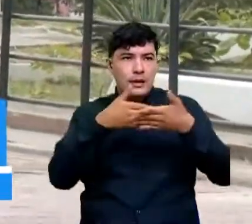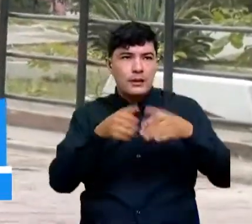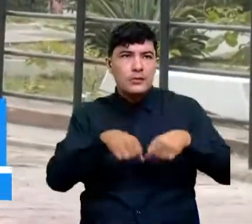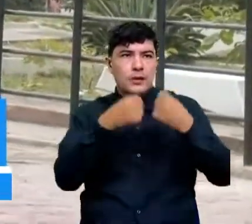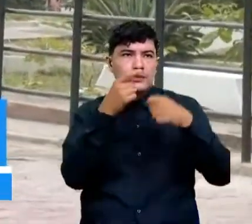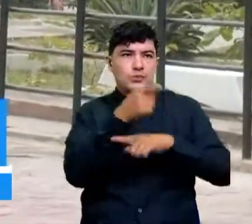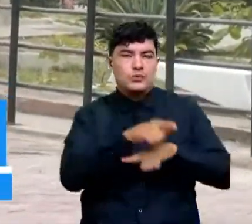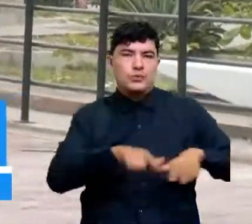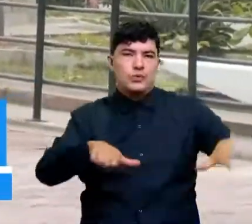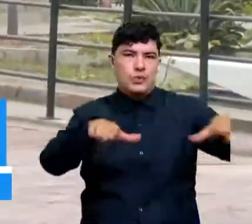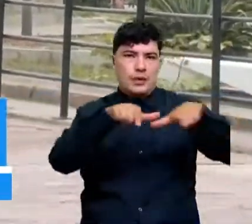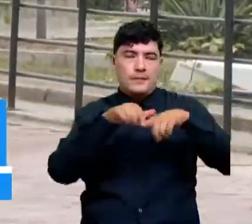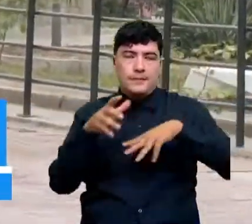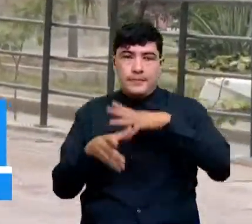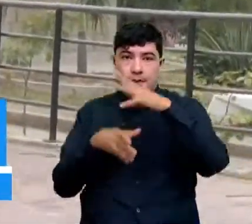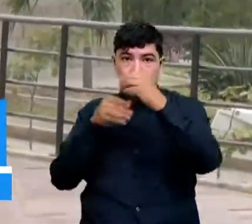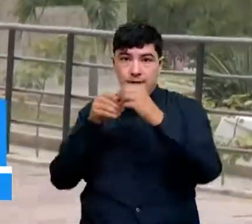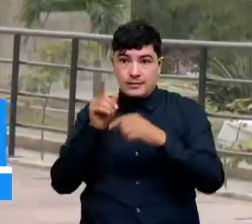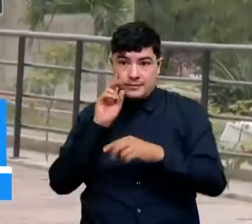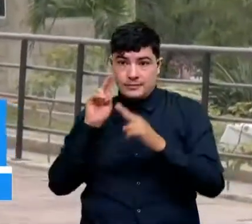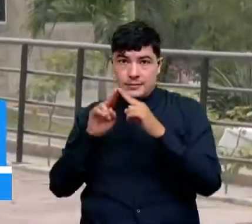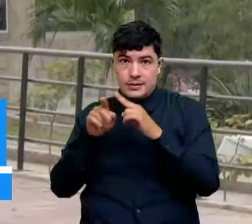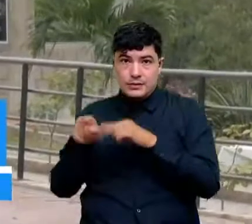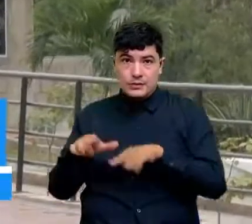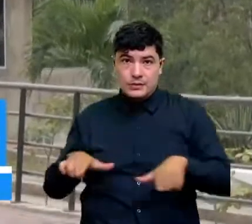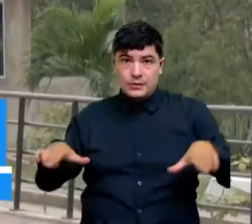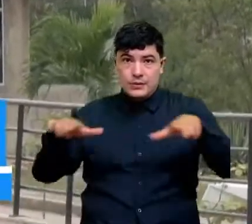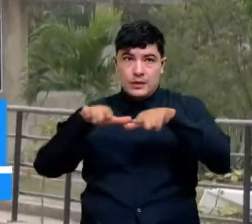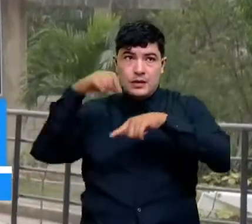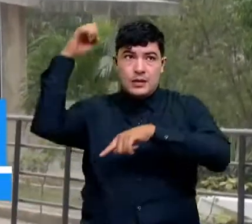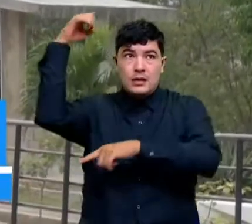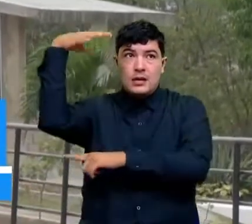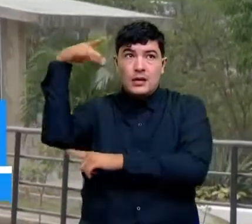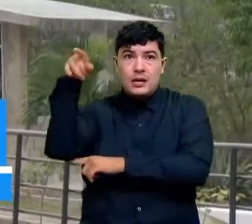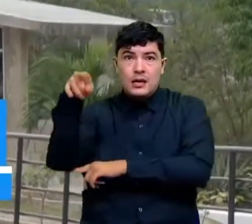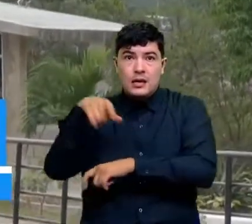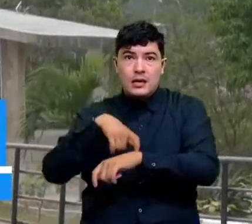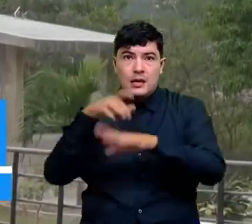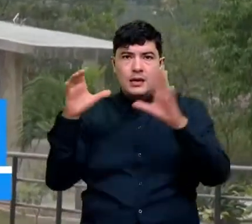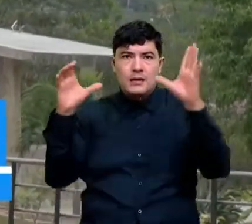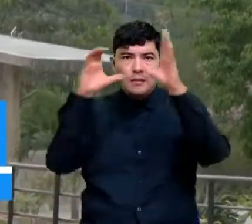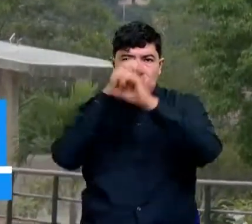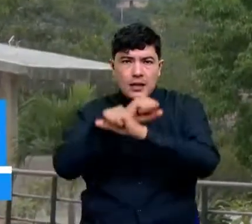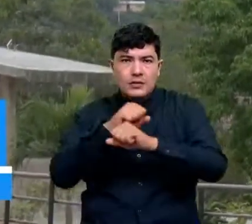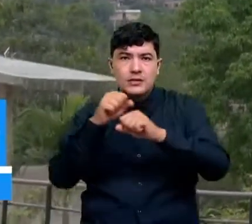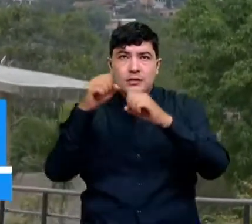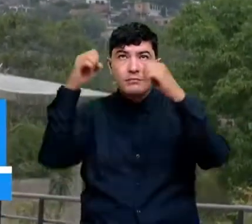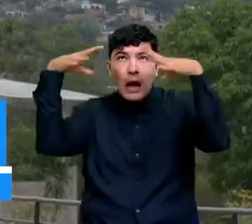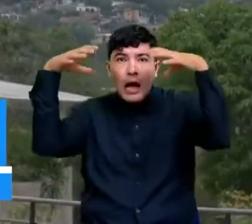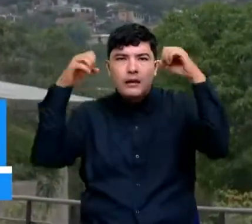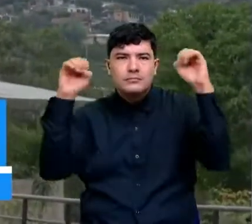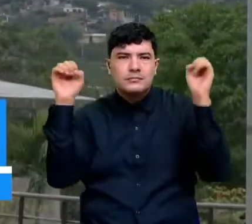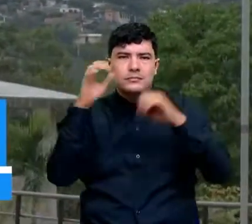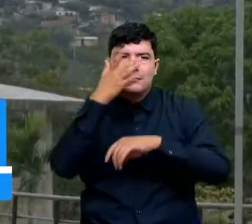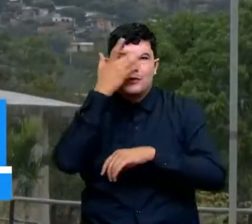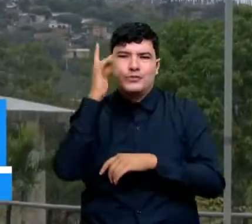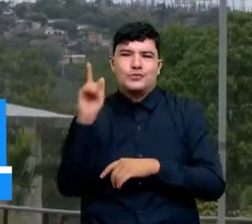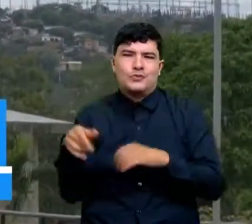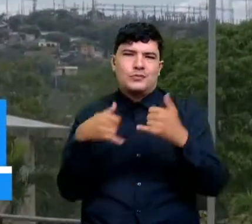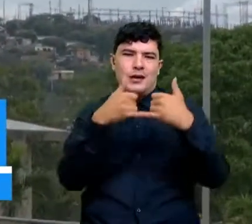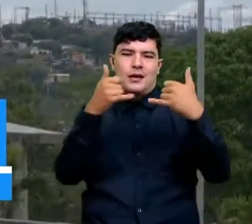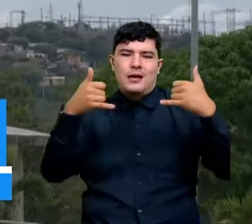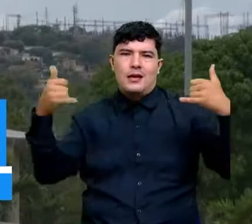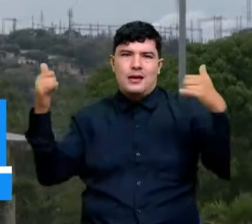este lugar. Y además de eso, pues las luminarias que están en el sector, pues en horas de la noche no sirven debido al robo del cableado.